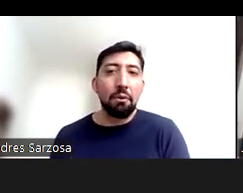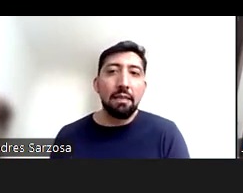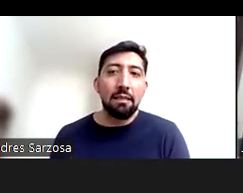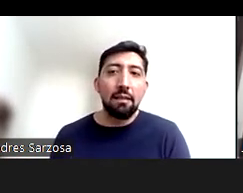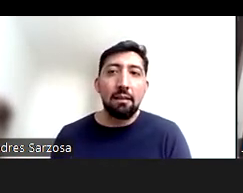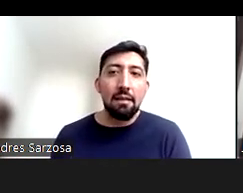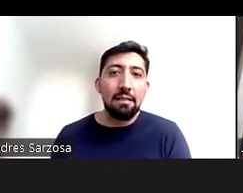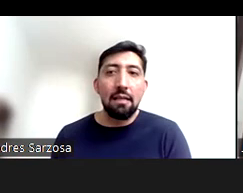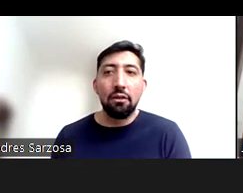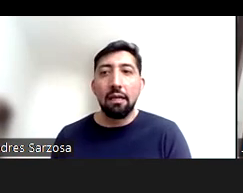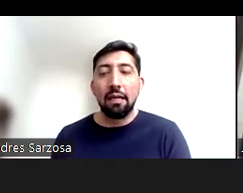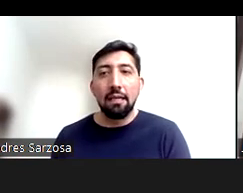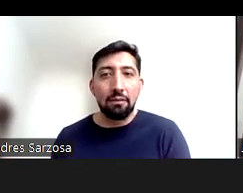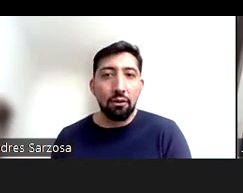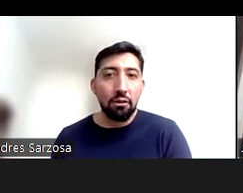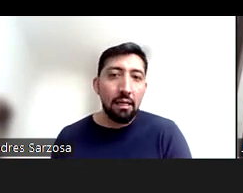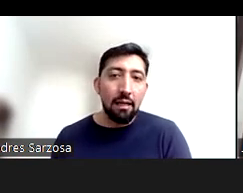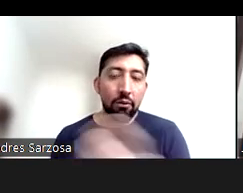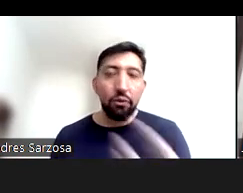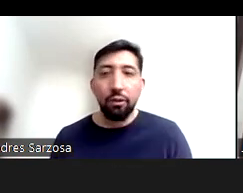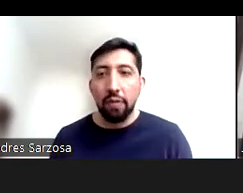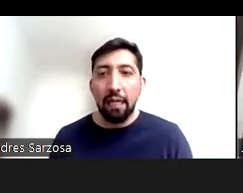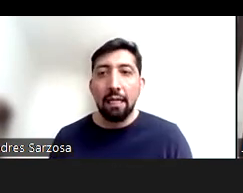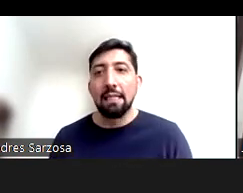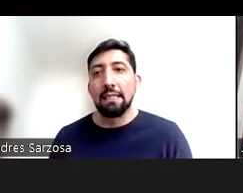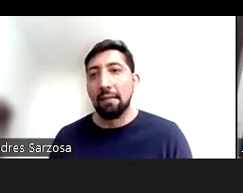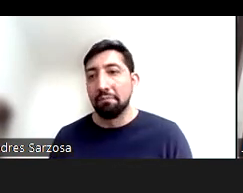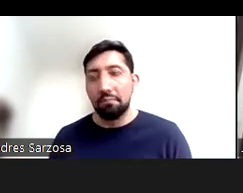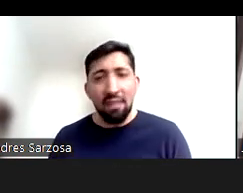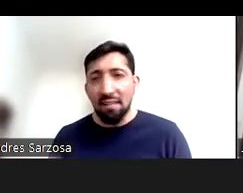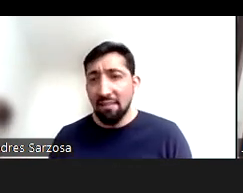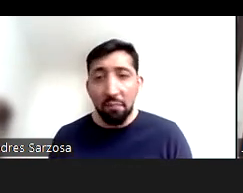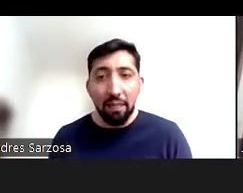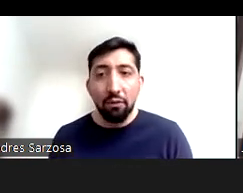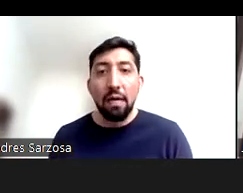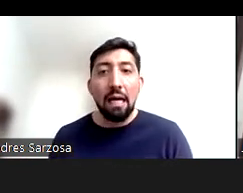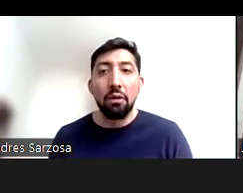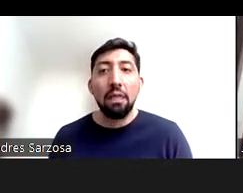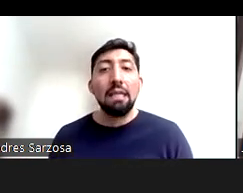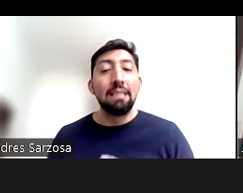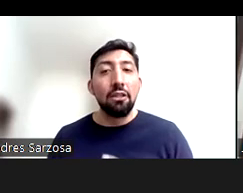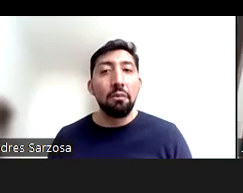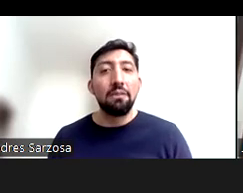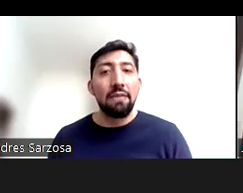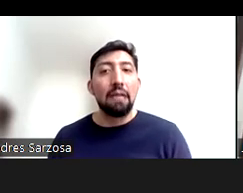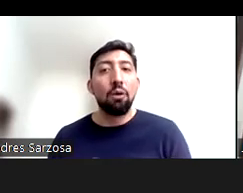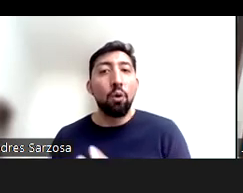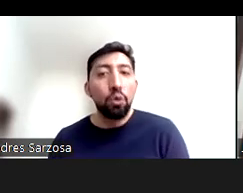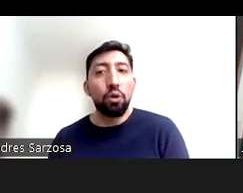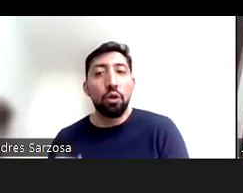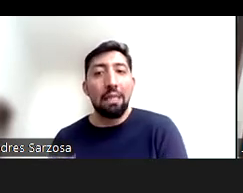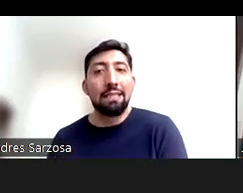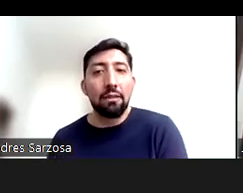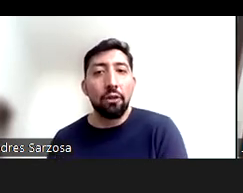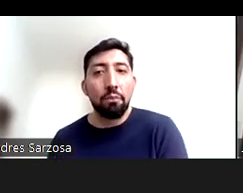se aprovechen diciendo que son carbono neutrales, que están sembrando un árbol, sino más bien